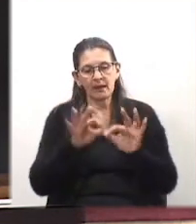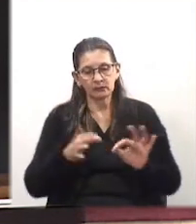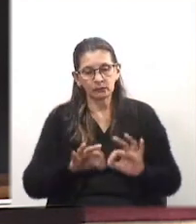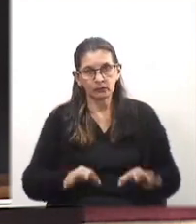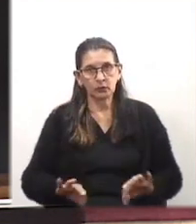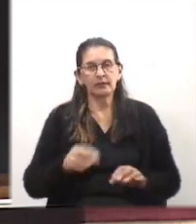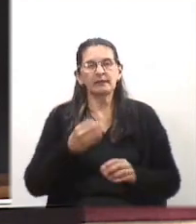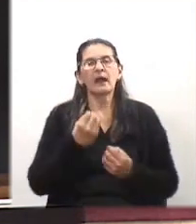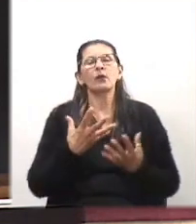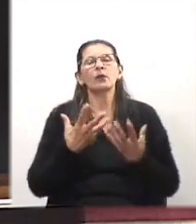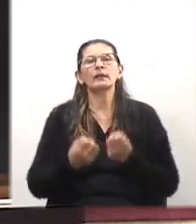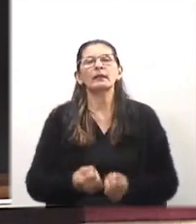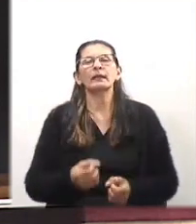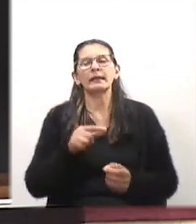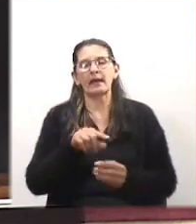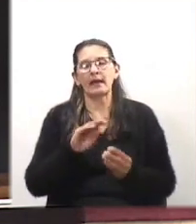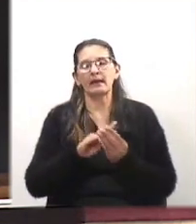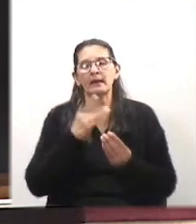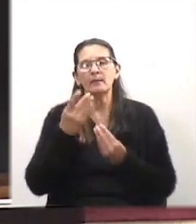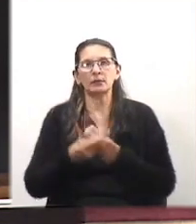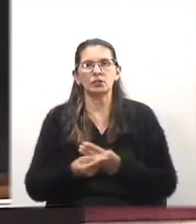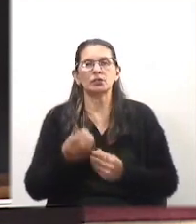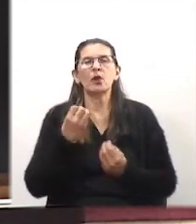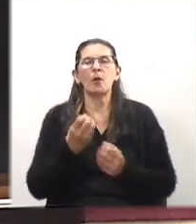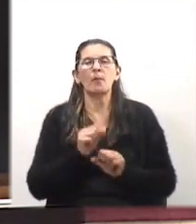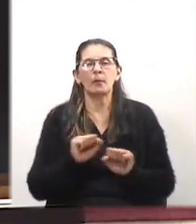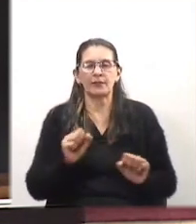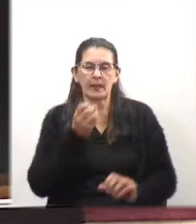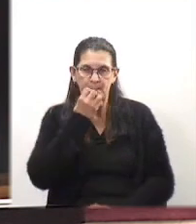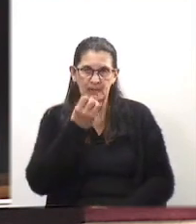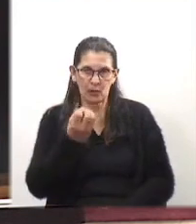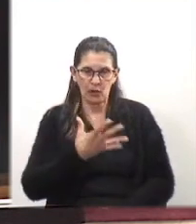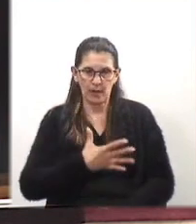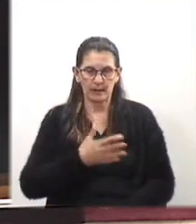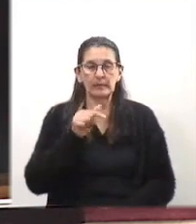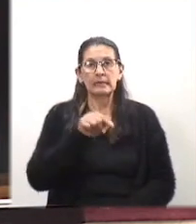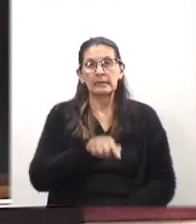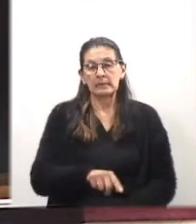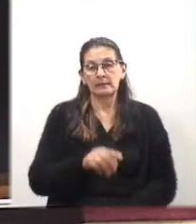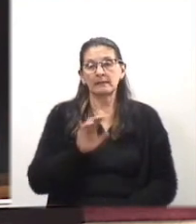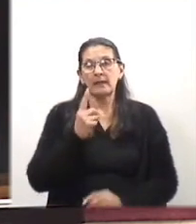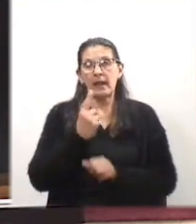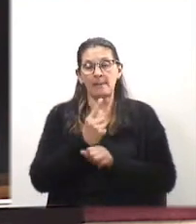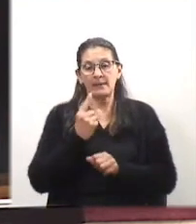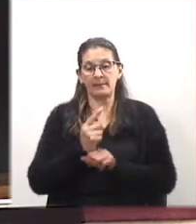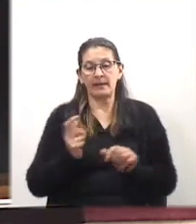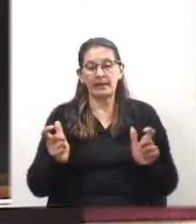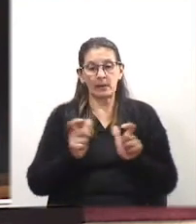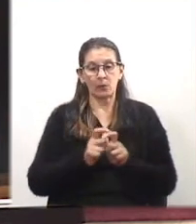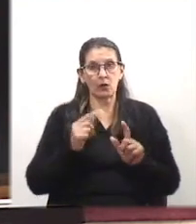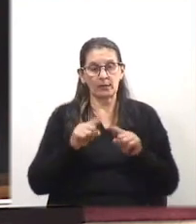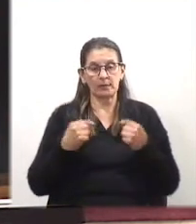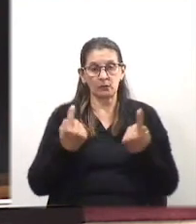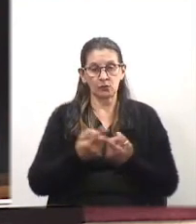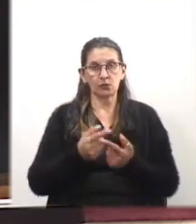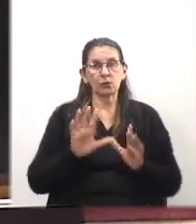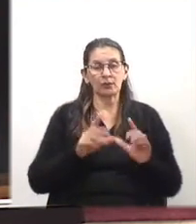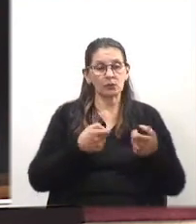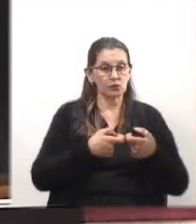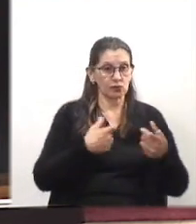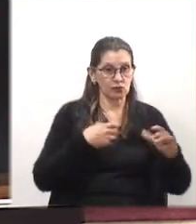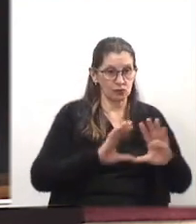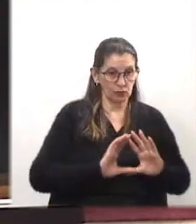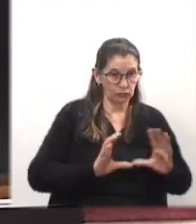a lo que pretendía para este proyecto de ley, cómo mejorarlo. Siendo así que la primera reunión que tuvimos los socios de la